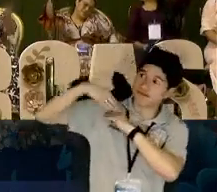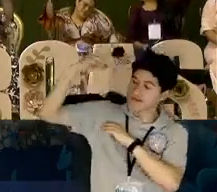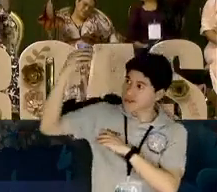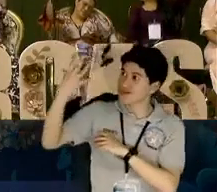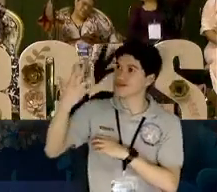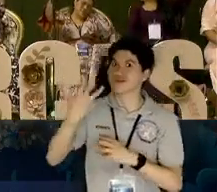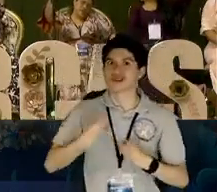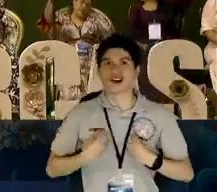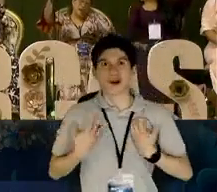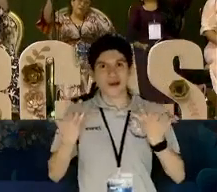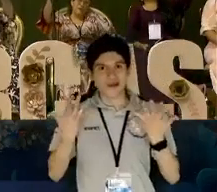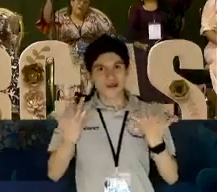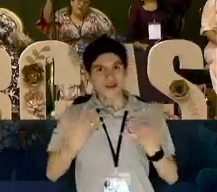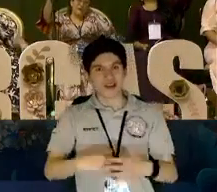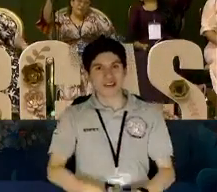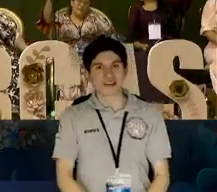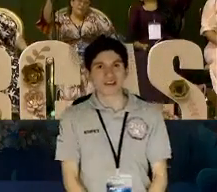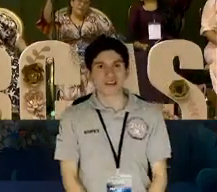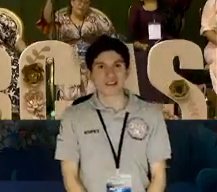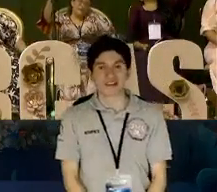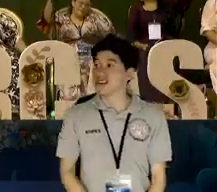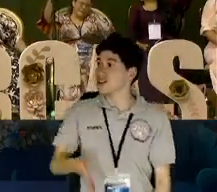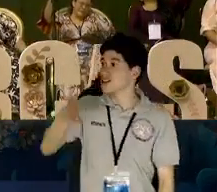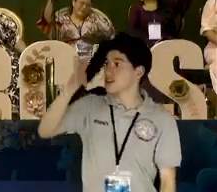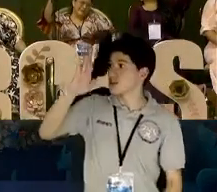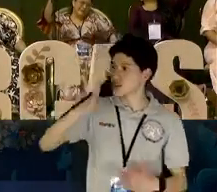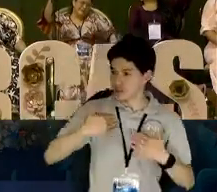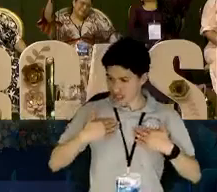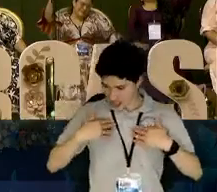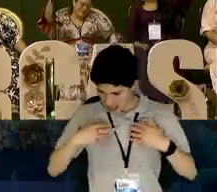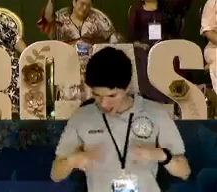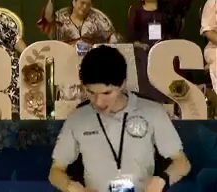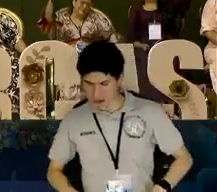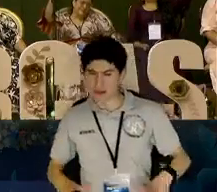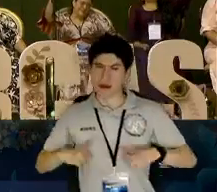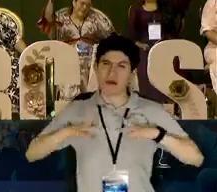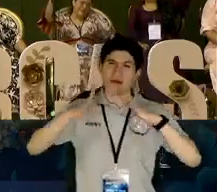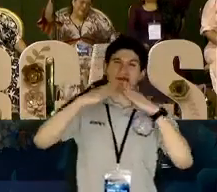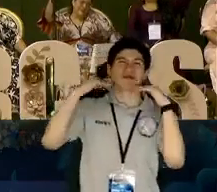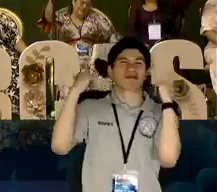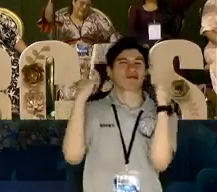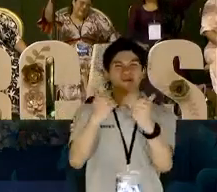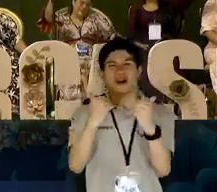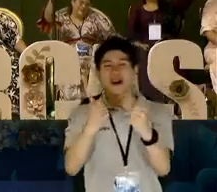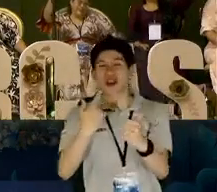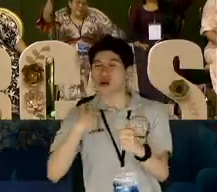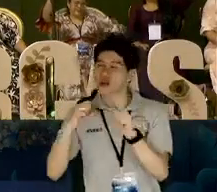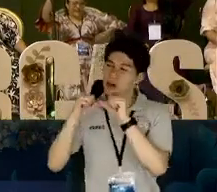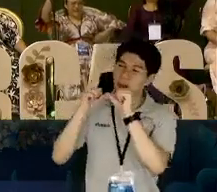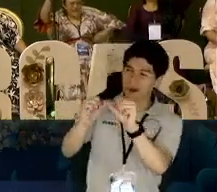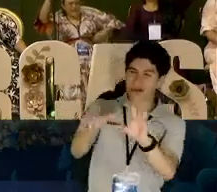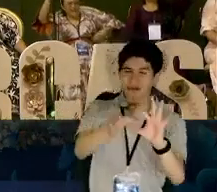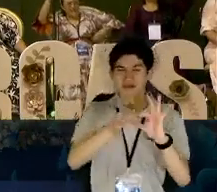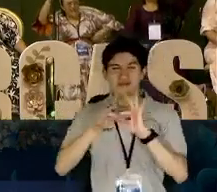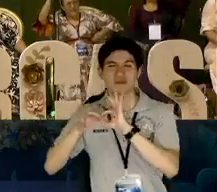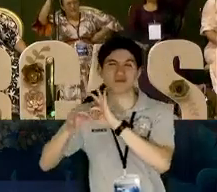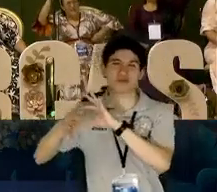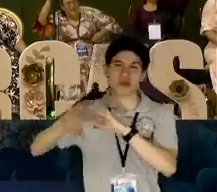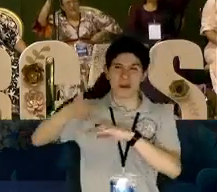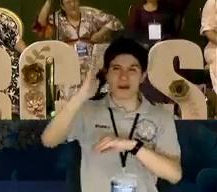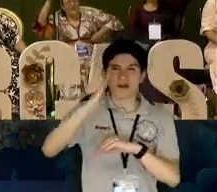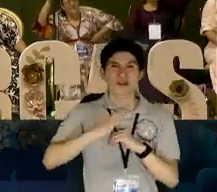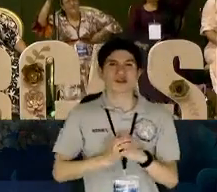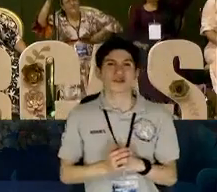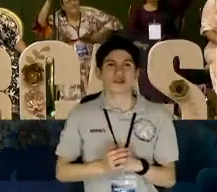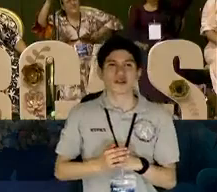admirable. En mi vida ha sido bueno, por eso permanezco en Él. En mi vida